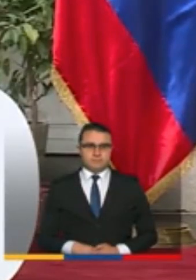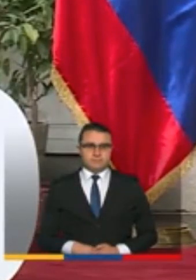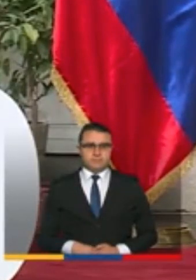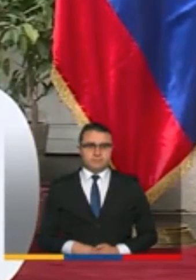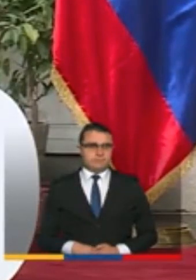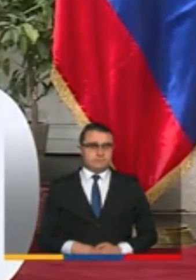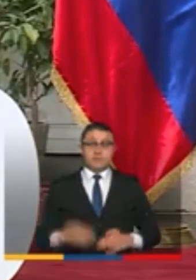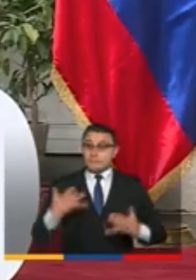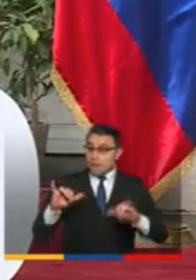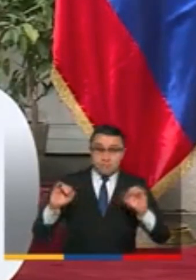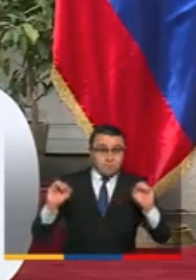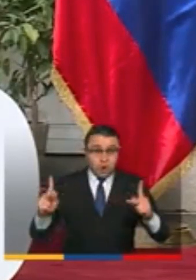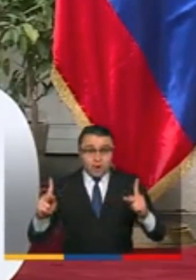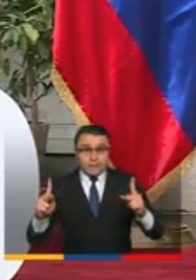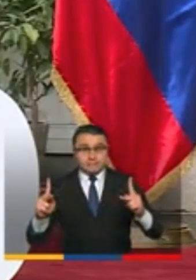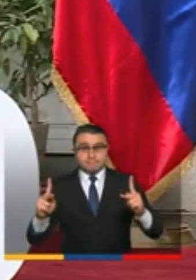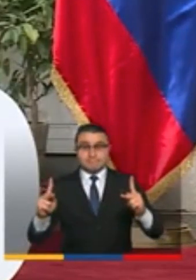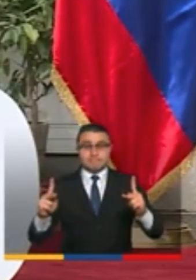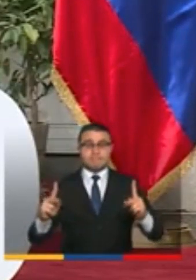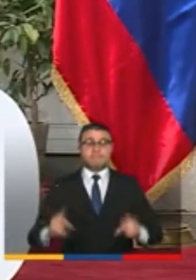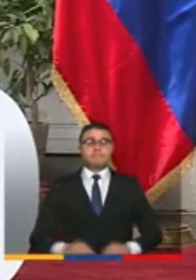¿Estamos ok?